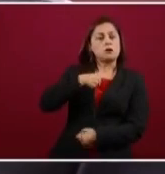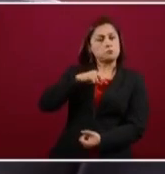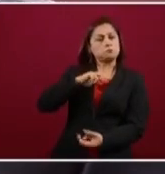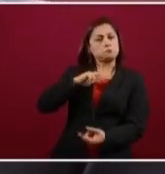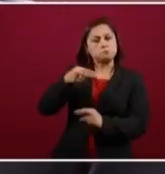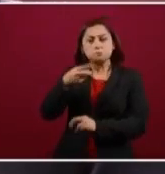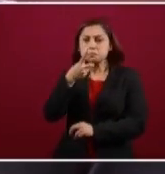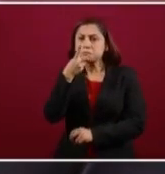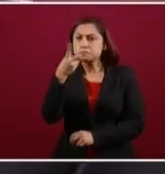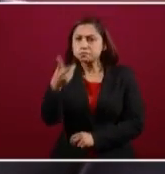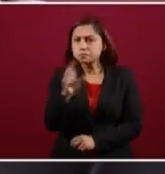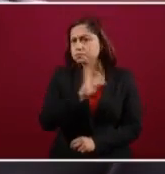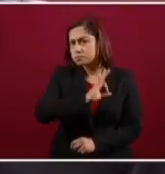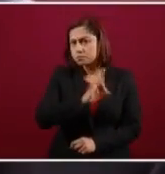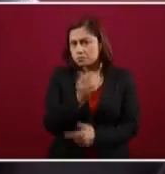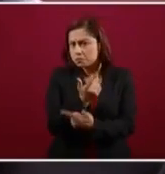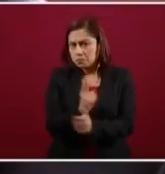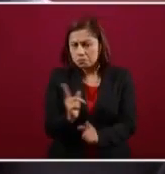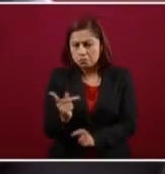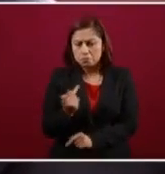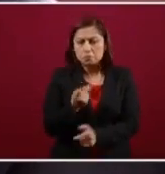¿Cómo va a haber calumnias